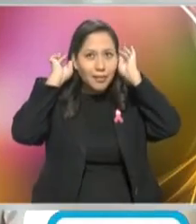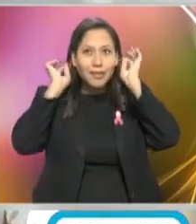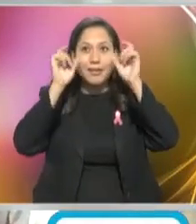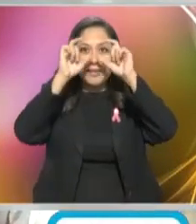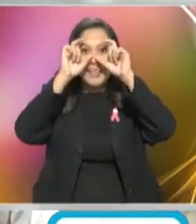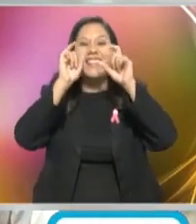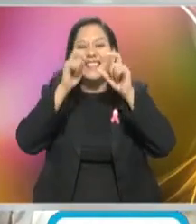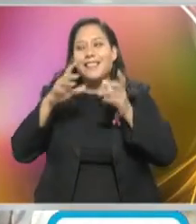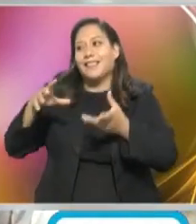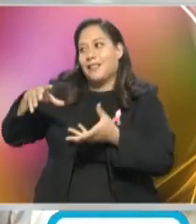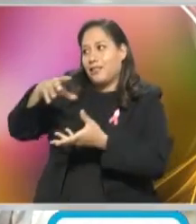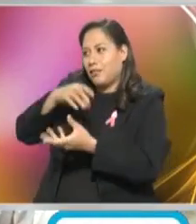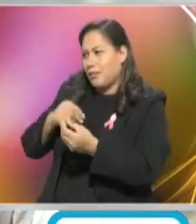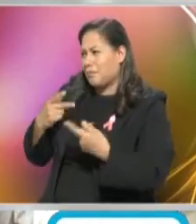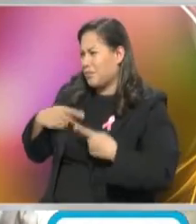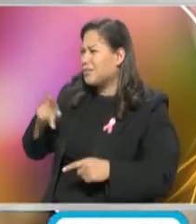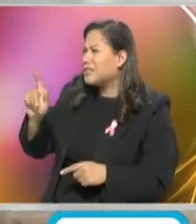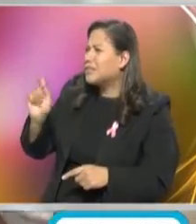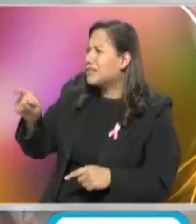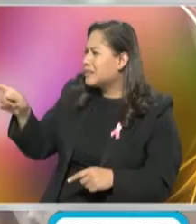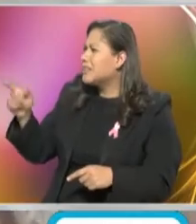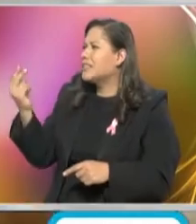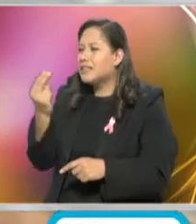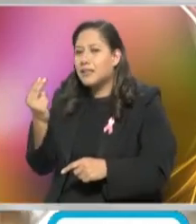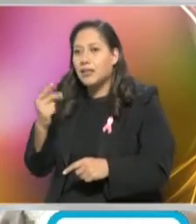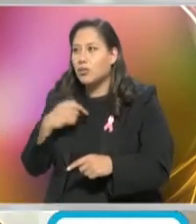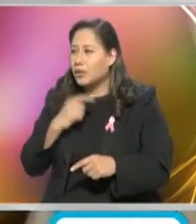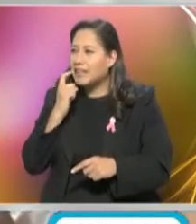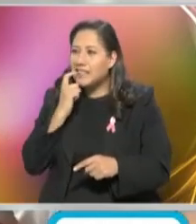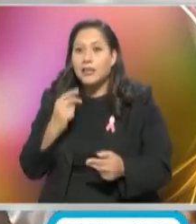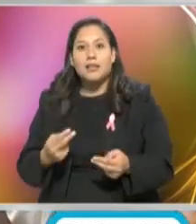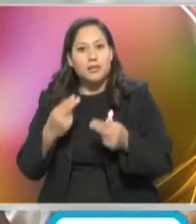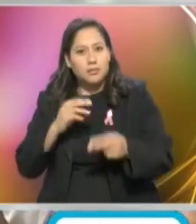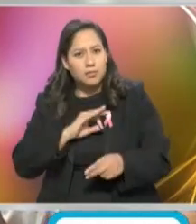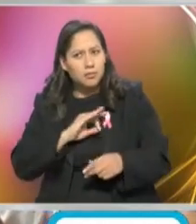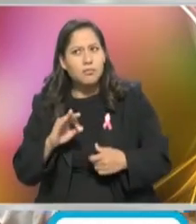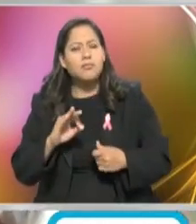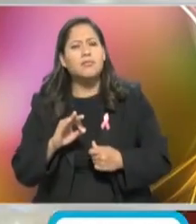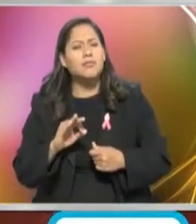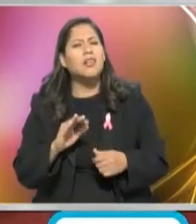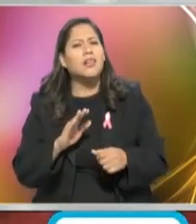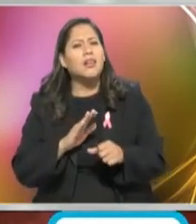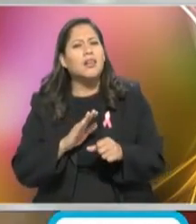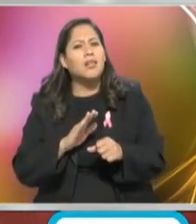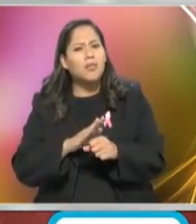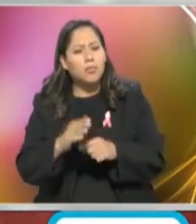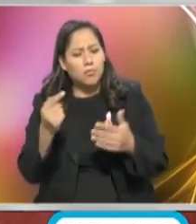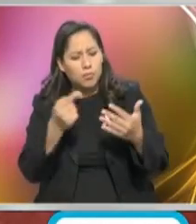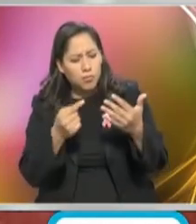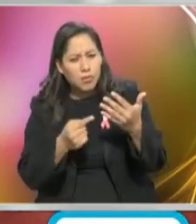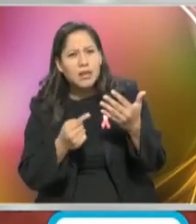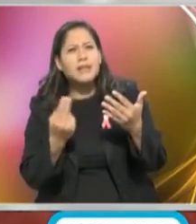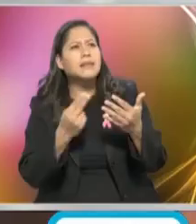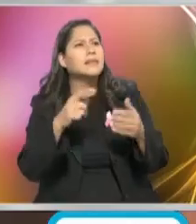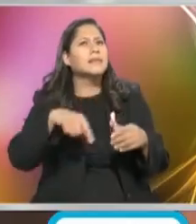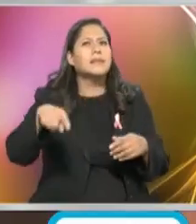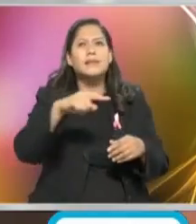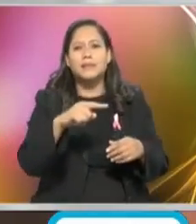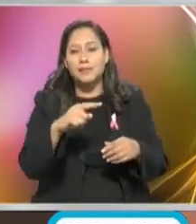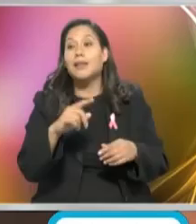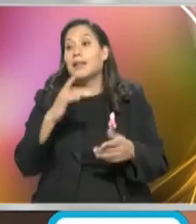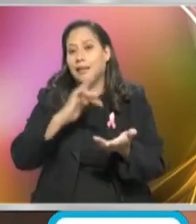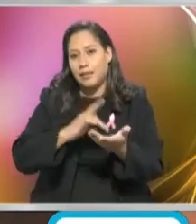para ubicar perfectamente bien cuando queramos emprender algún negocio, cuáles son las necesidades que abundan a nuestro alrededor. Gracias, Eso es.